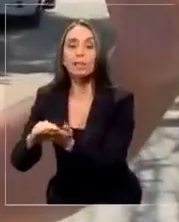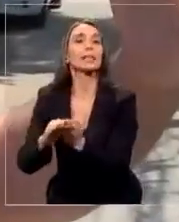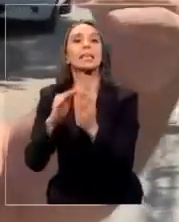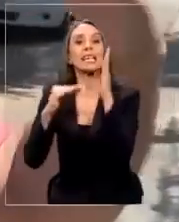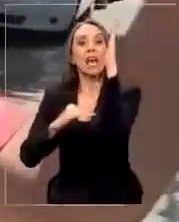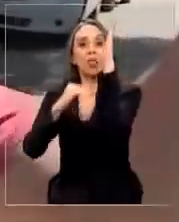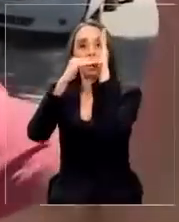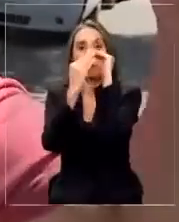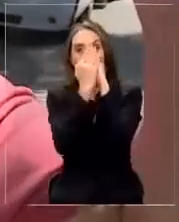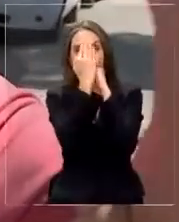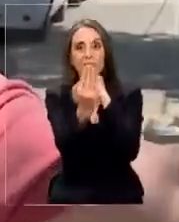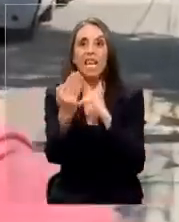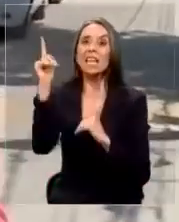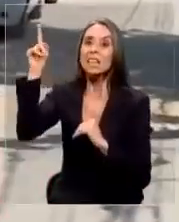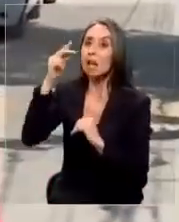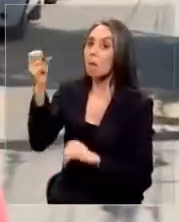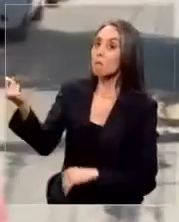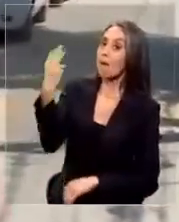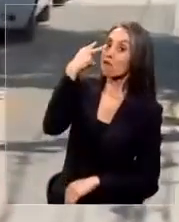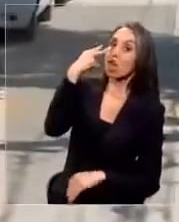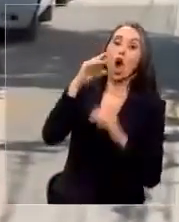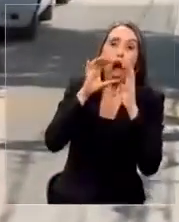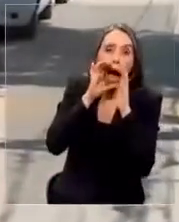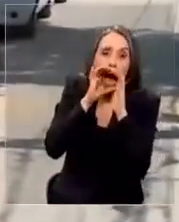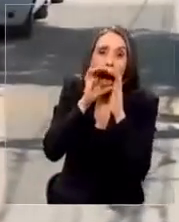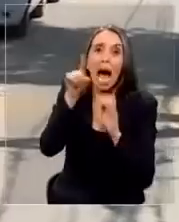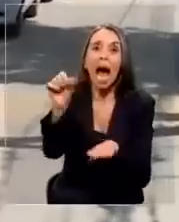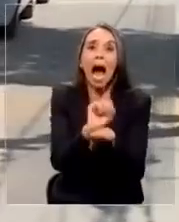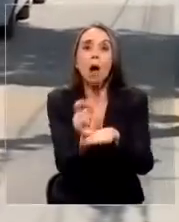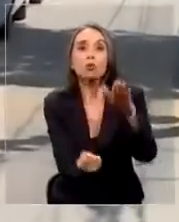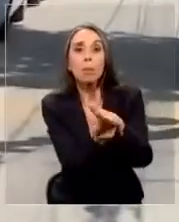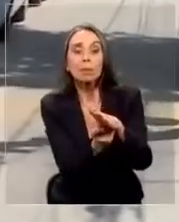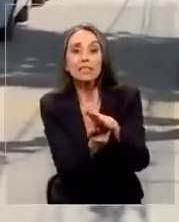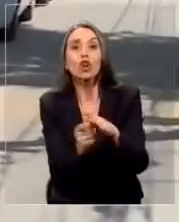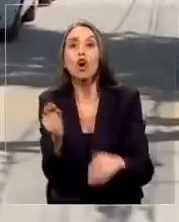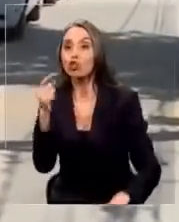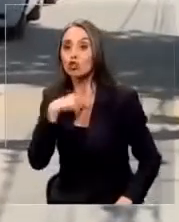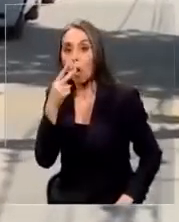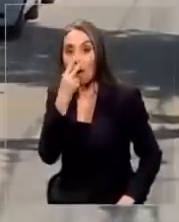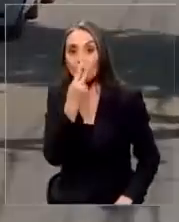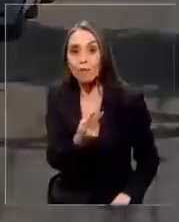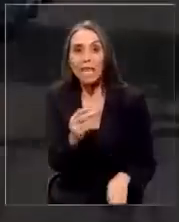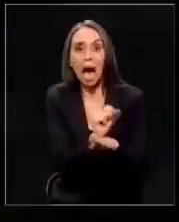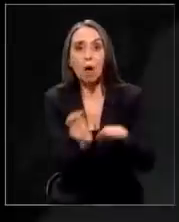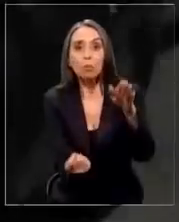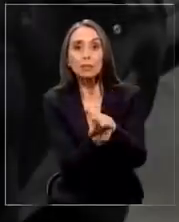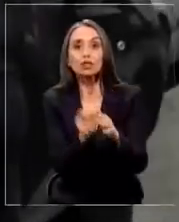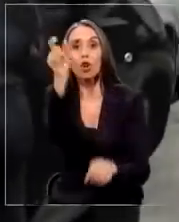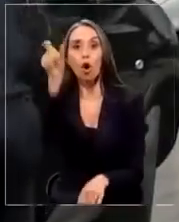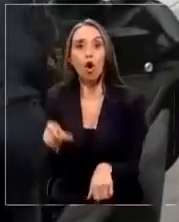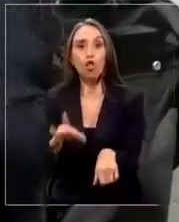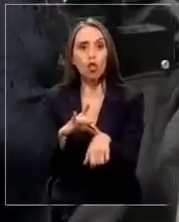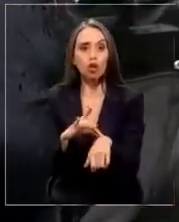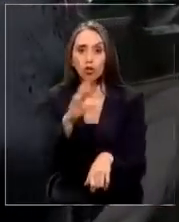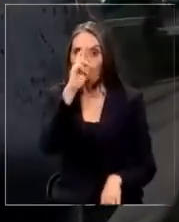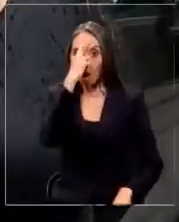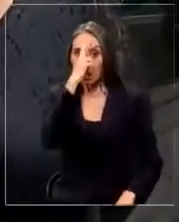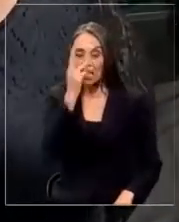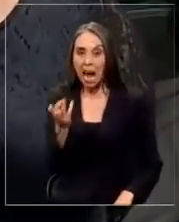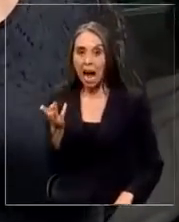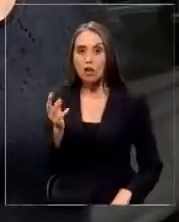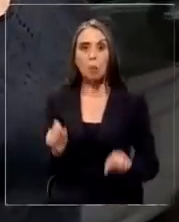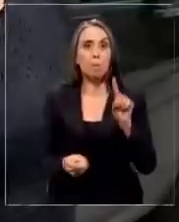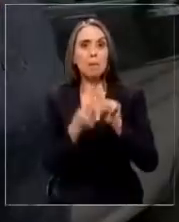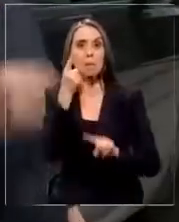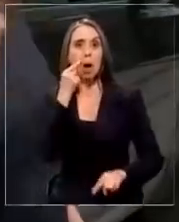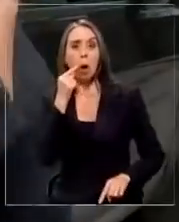médico me gritan que me habían pinchado el neumático. Y me dice el niño, ¿sabes que te pinchaba el neumático? Y fue un médico. Un hecho insólito para este